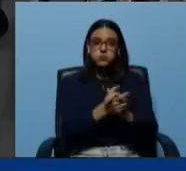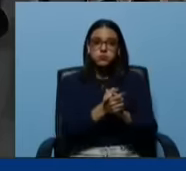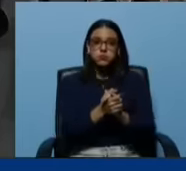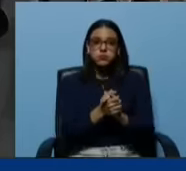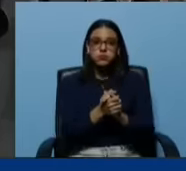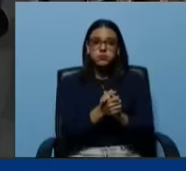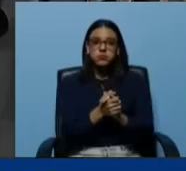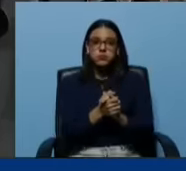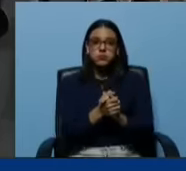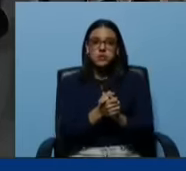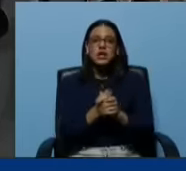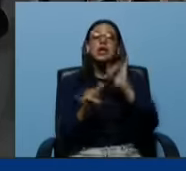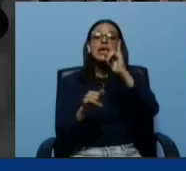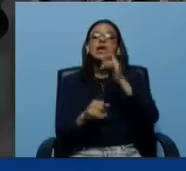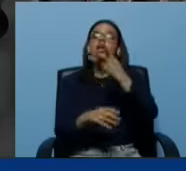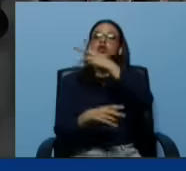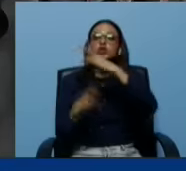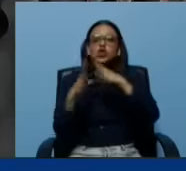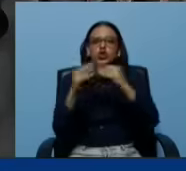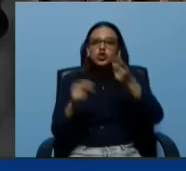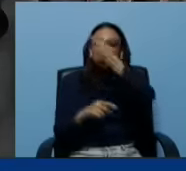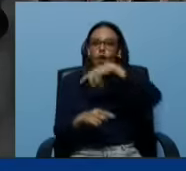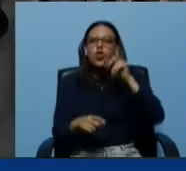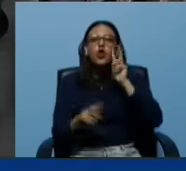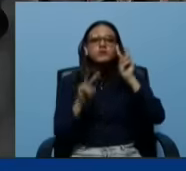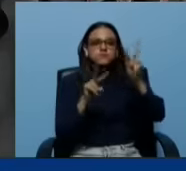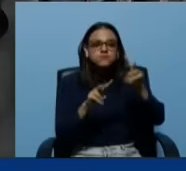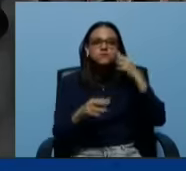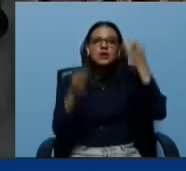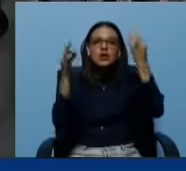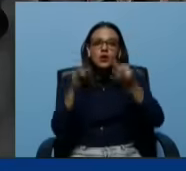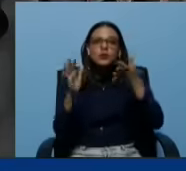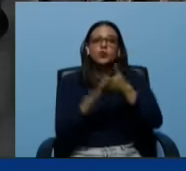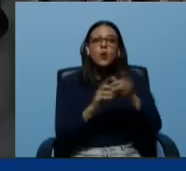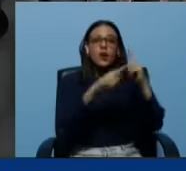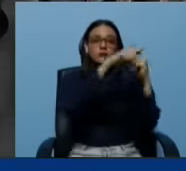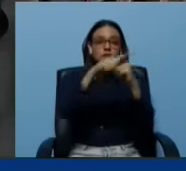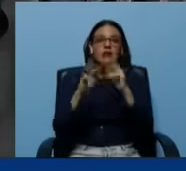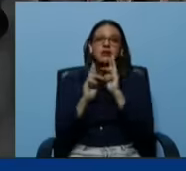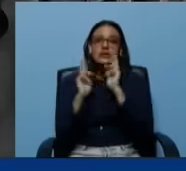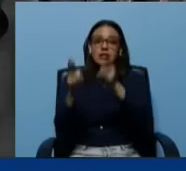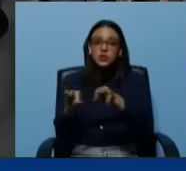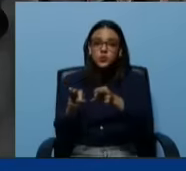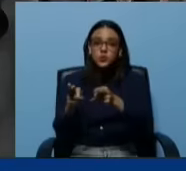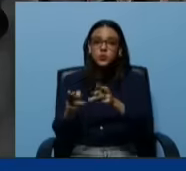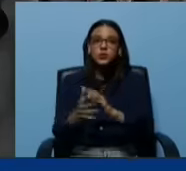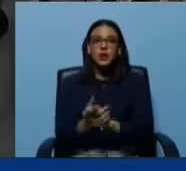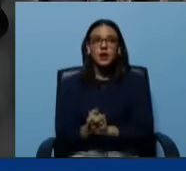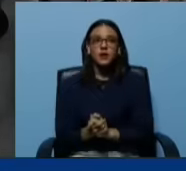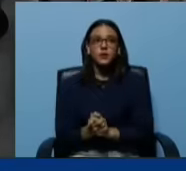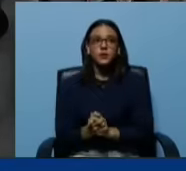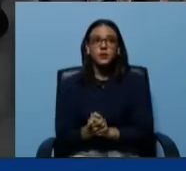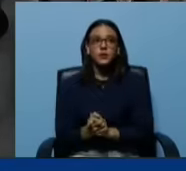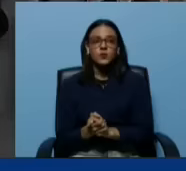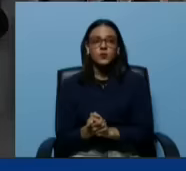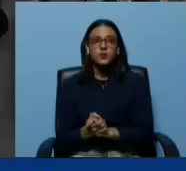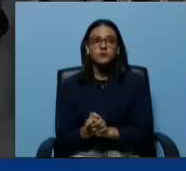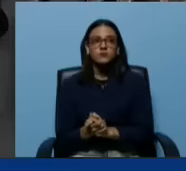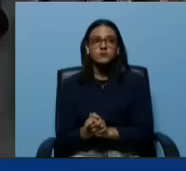CNE y la validación de sus resultados de